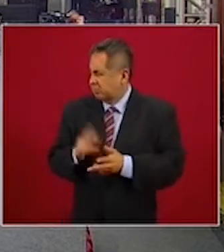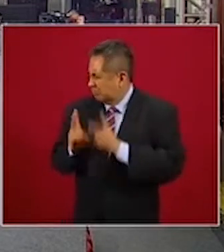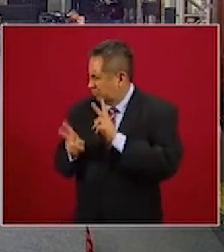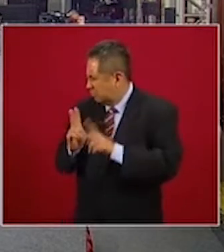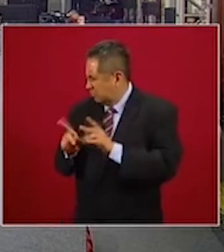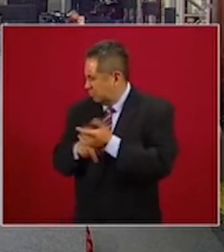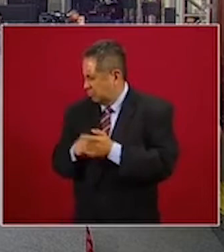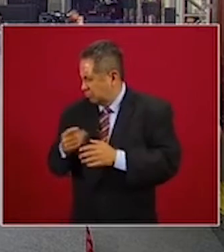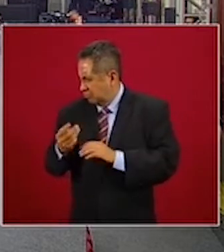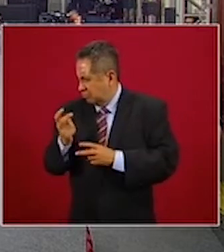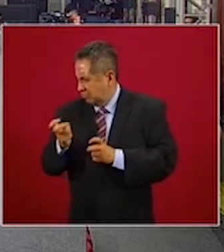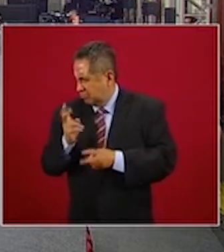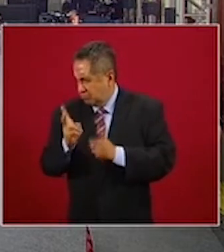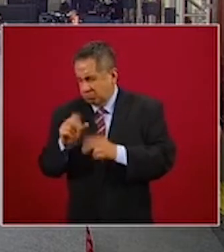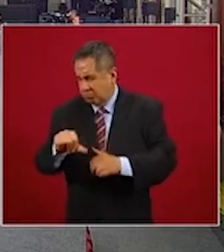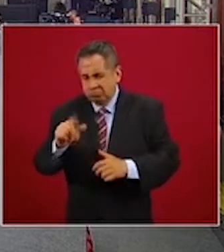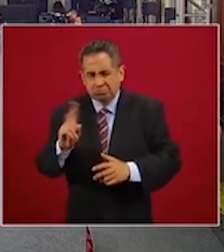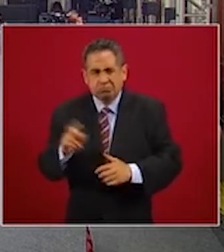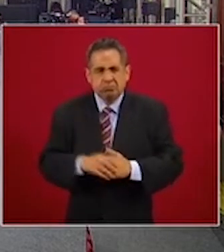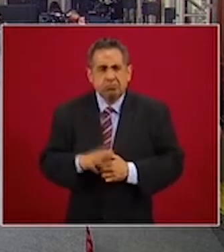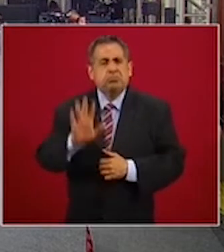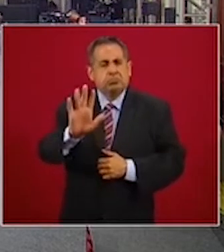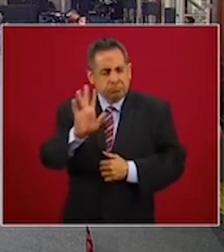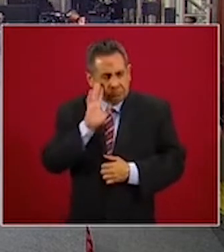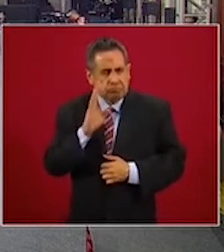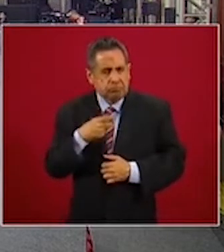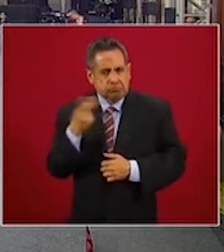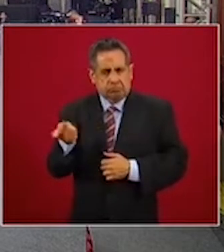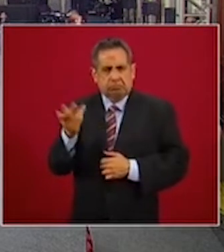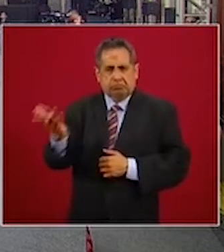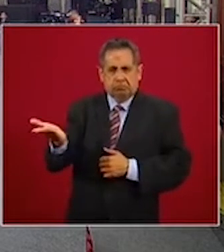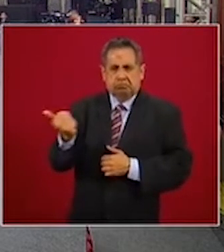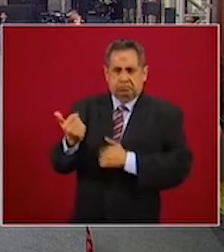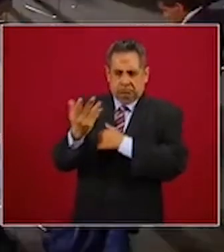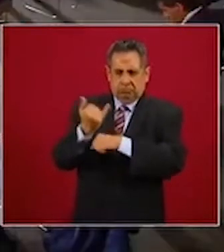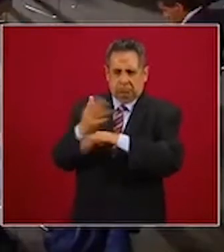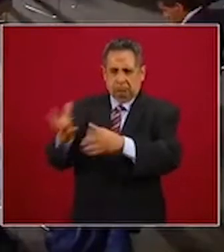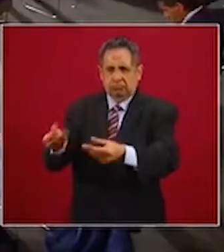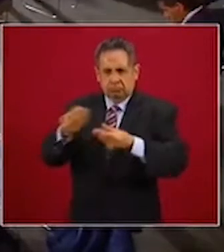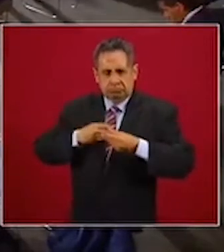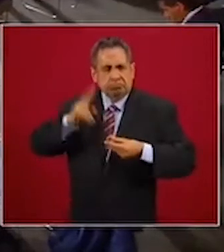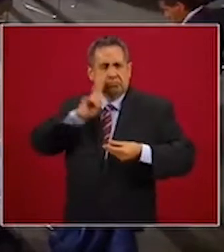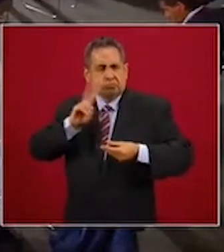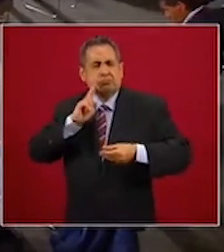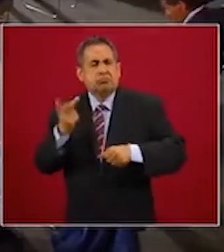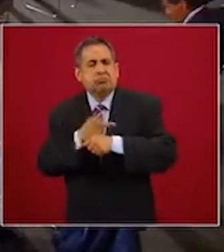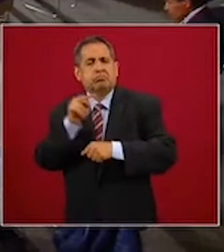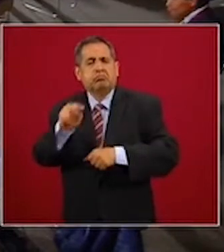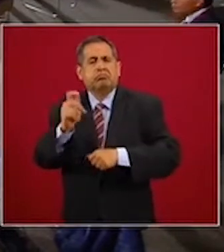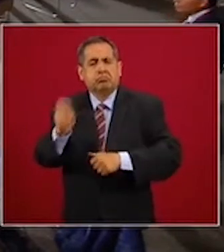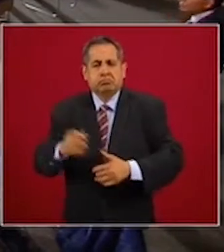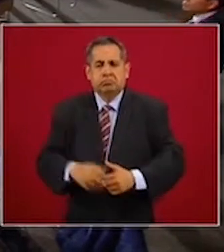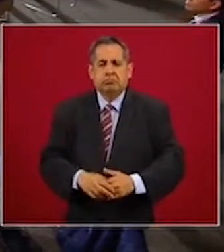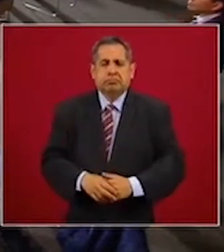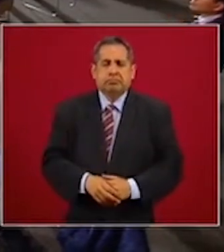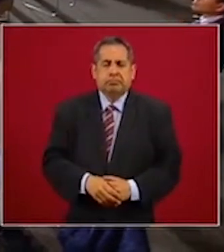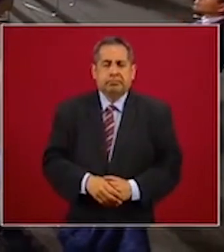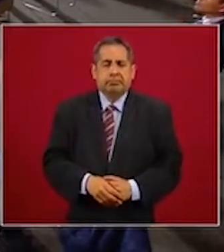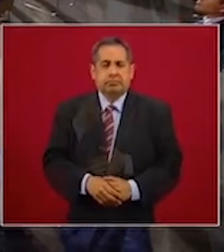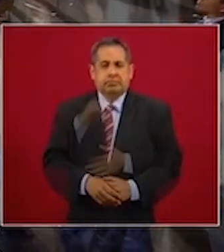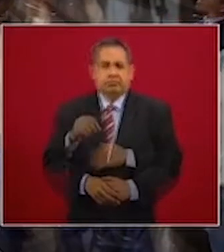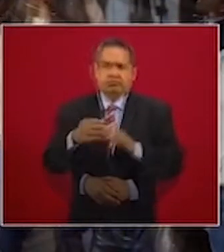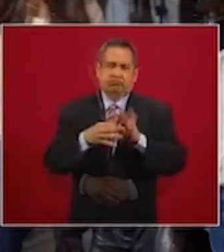presidente lópez obrador dijo no estar enterado sin embargo aseguró que este caso será